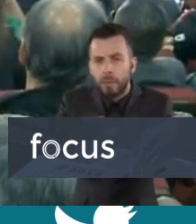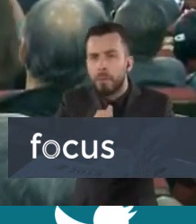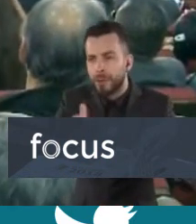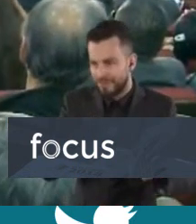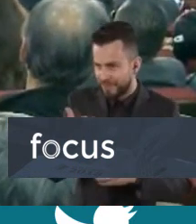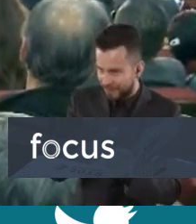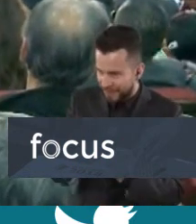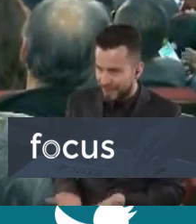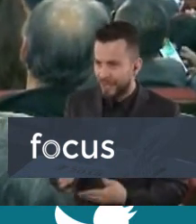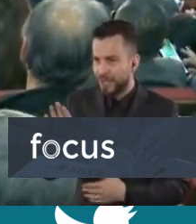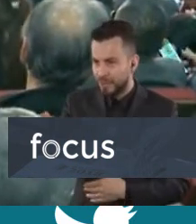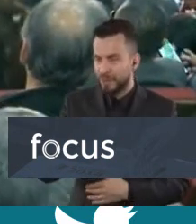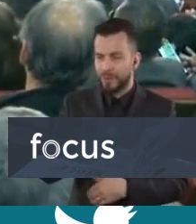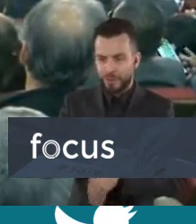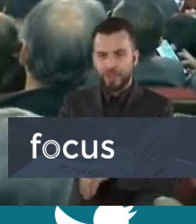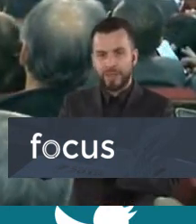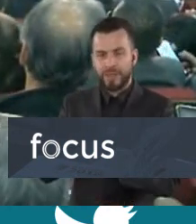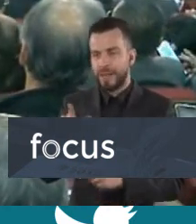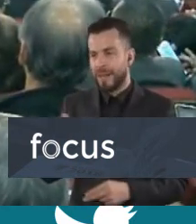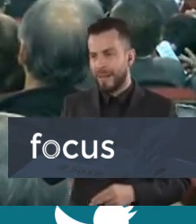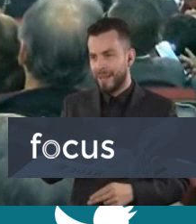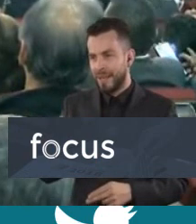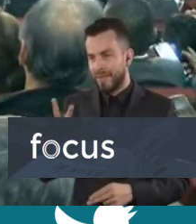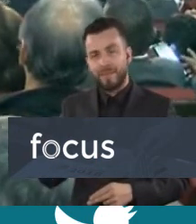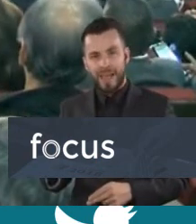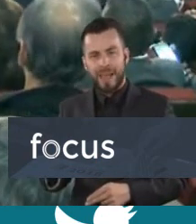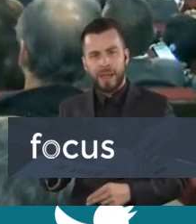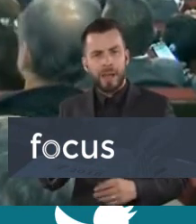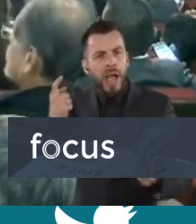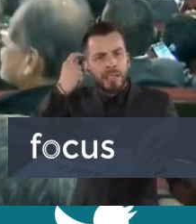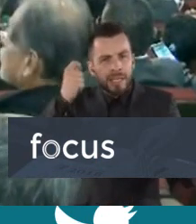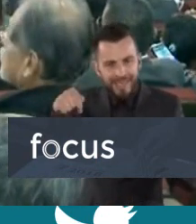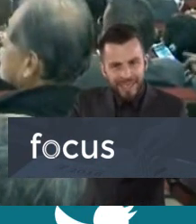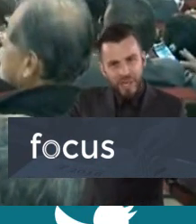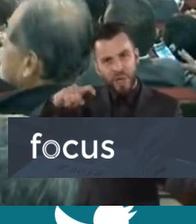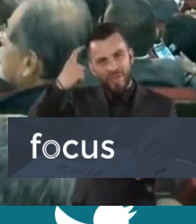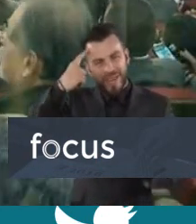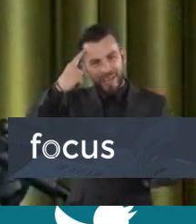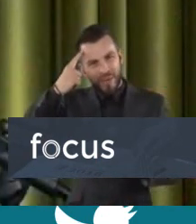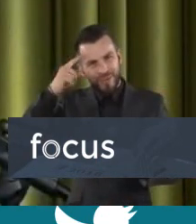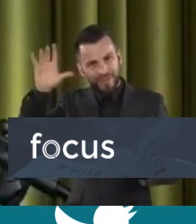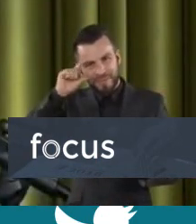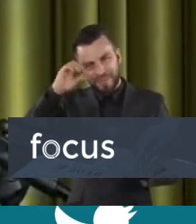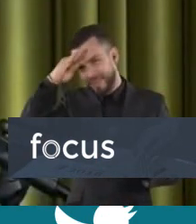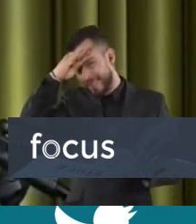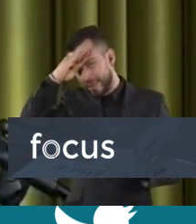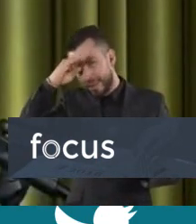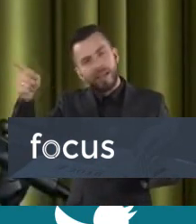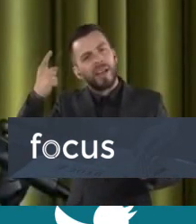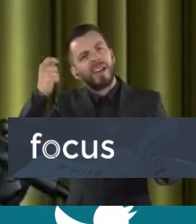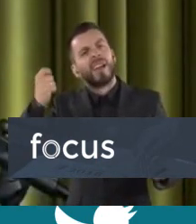Leyva, el peor error estratégico que ha cometido este gobierno fue